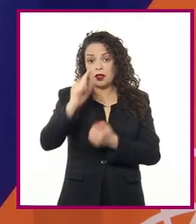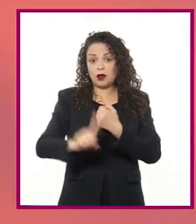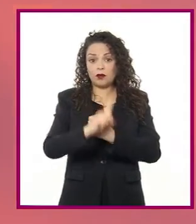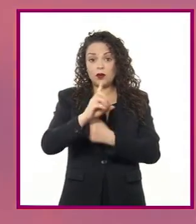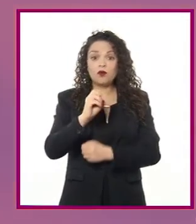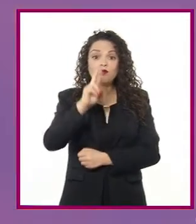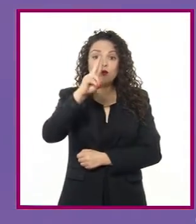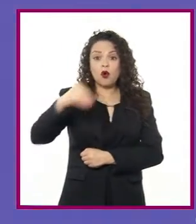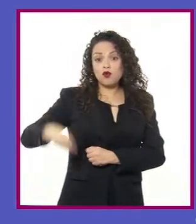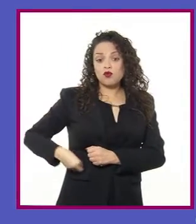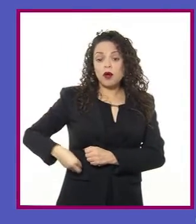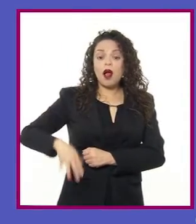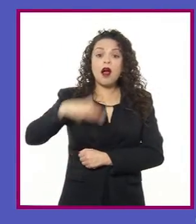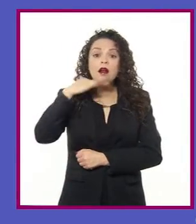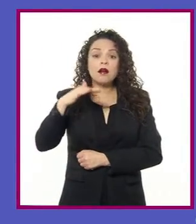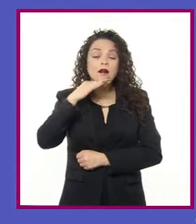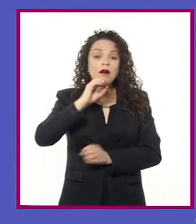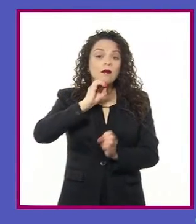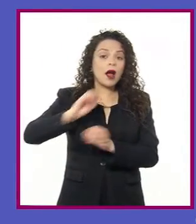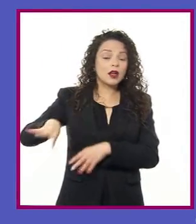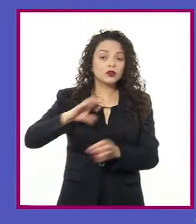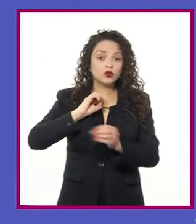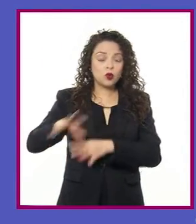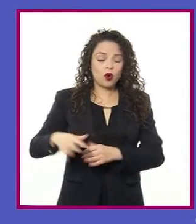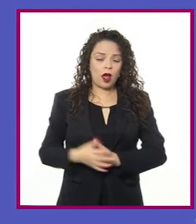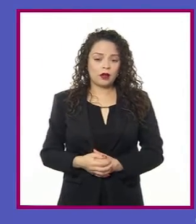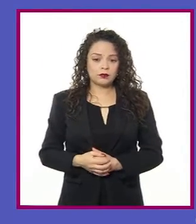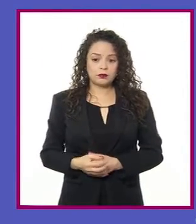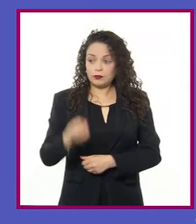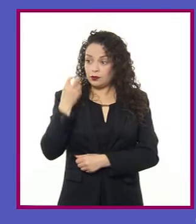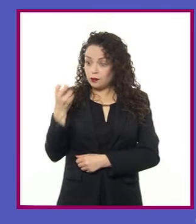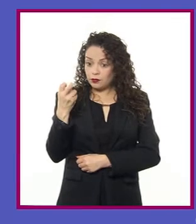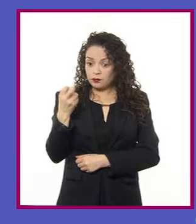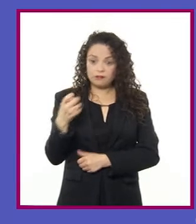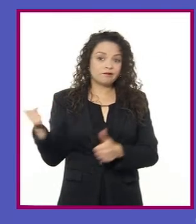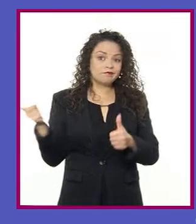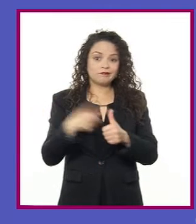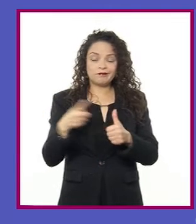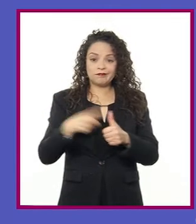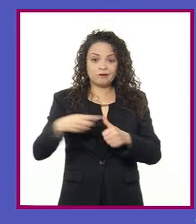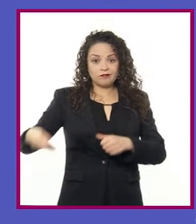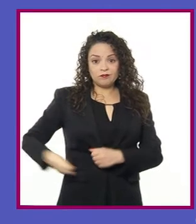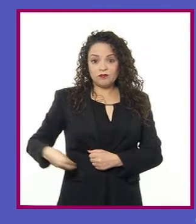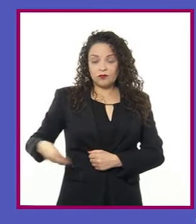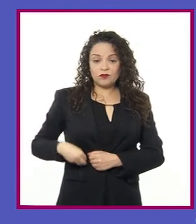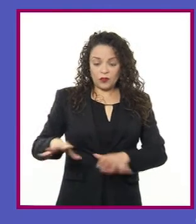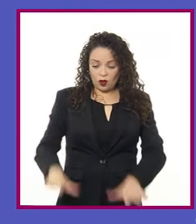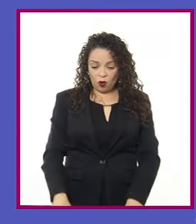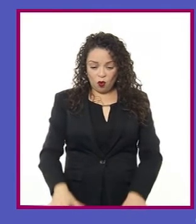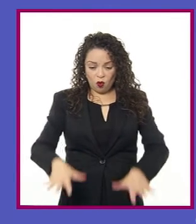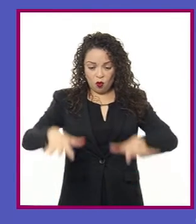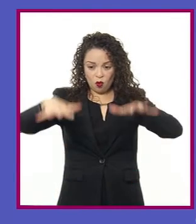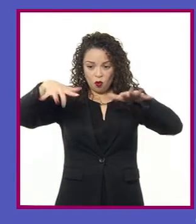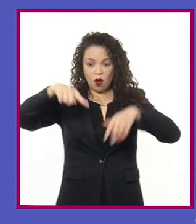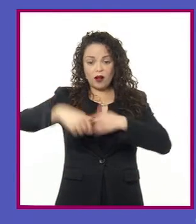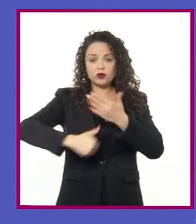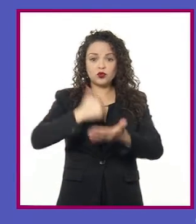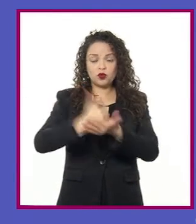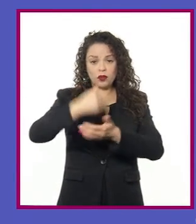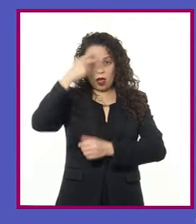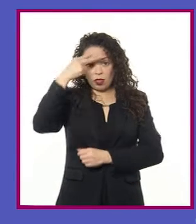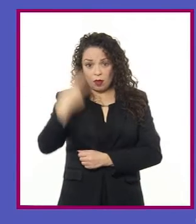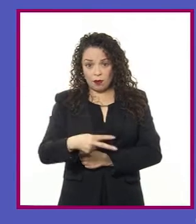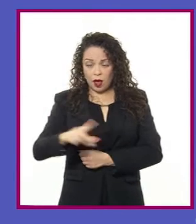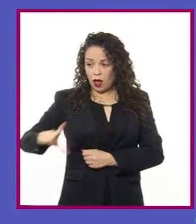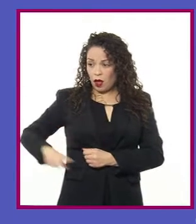basura. Basura, causa principal de inundaciones en Ciudad de México. El gobierno de la ciudad paga